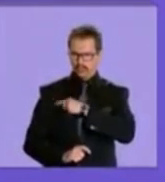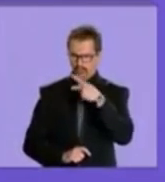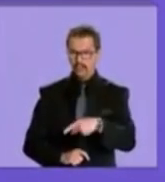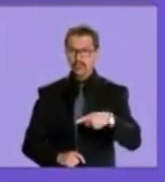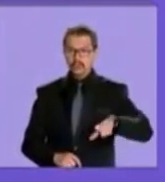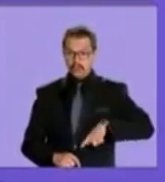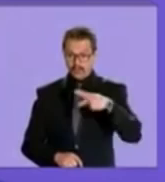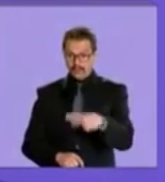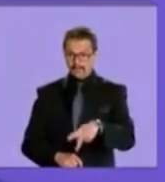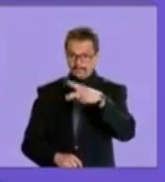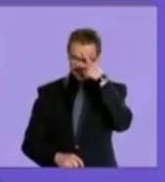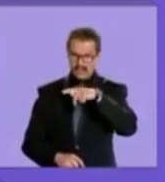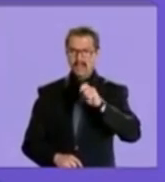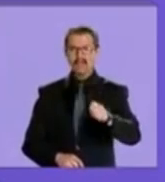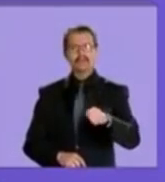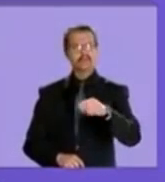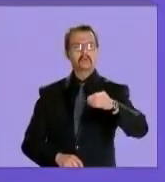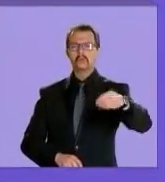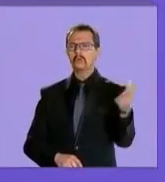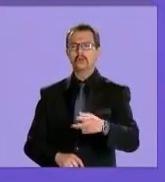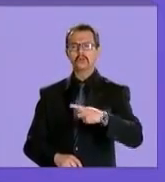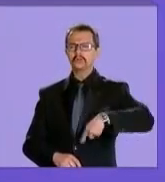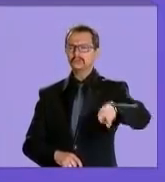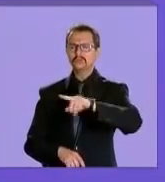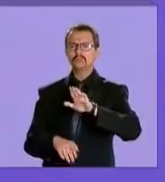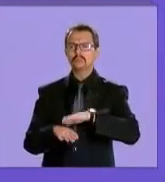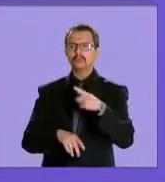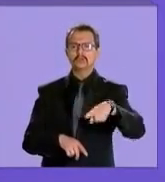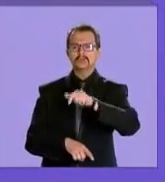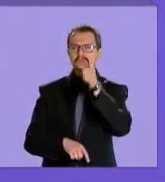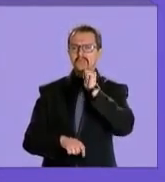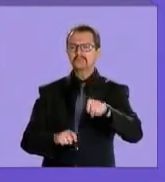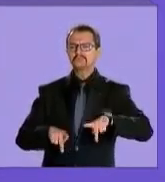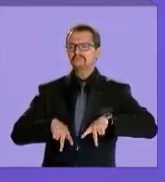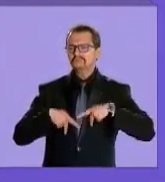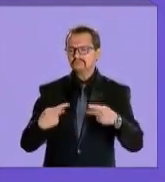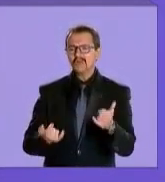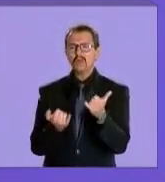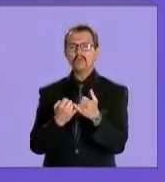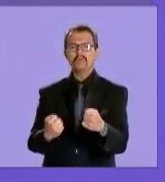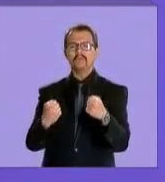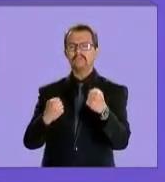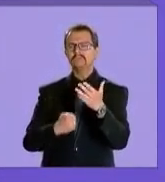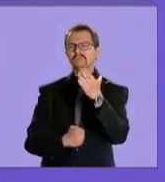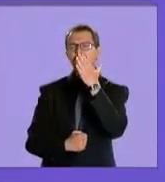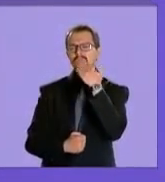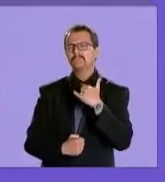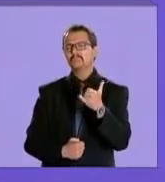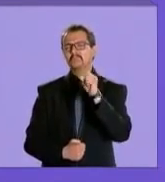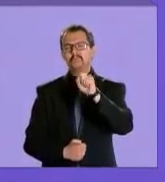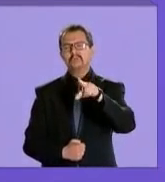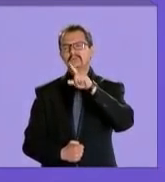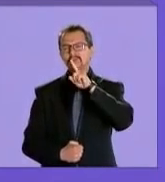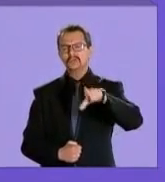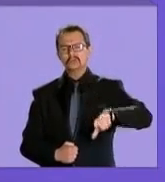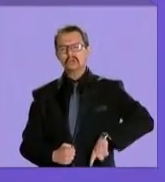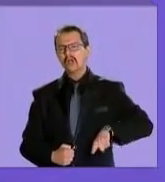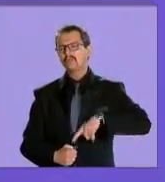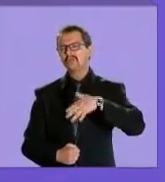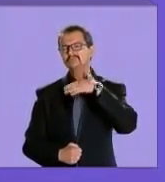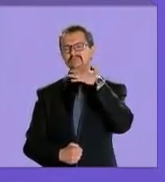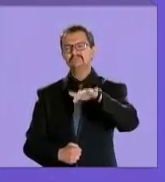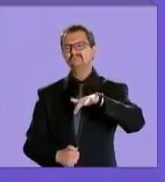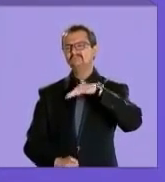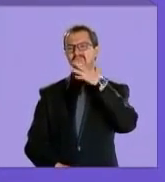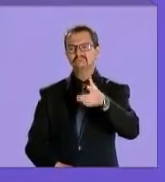moral porque son gobiernos corruptos entonces vamos nosotros a cambiar las relaciones y